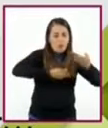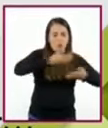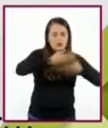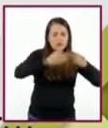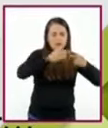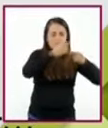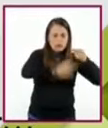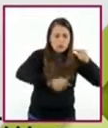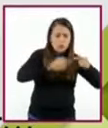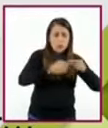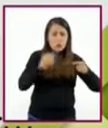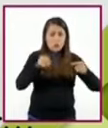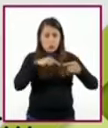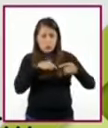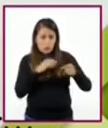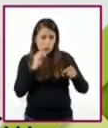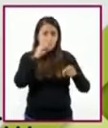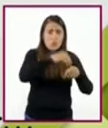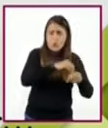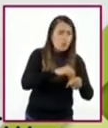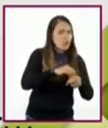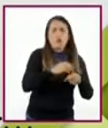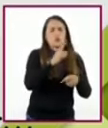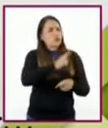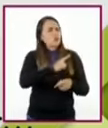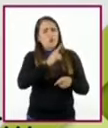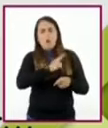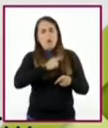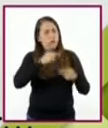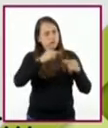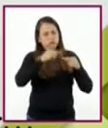o sin nosotros en todos los ecosistemas.